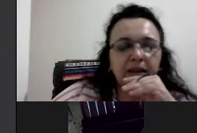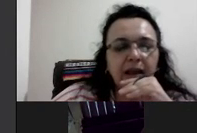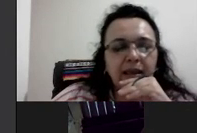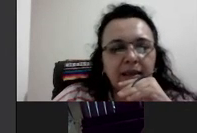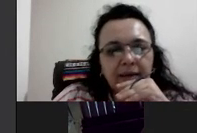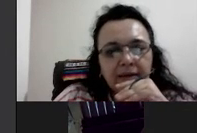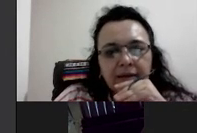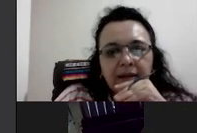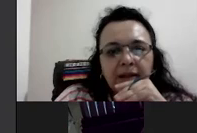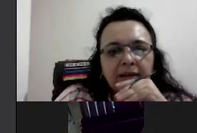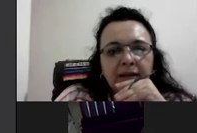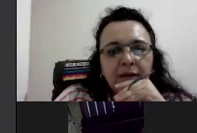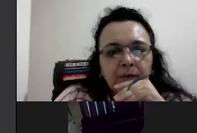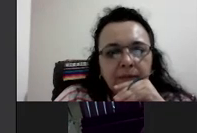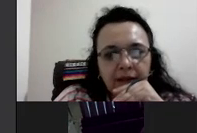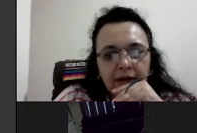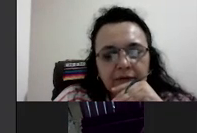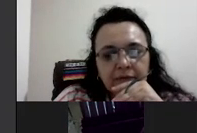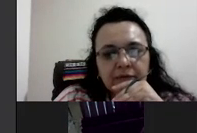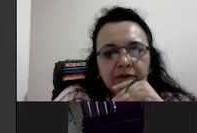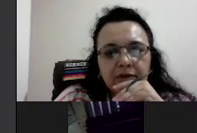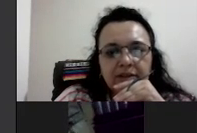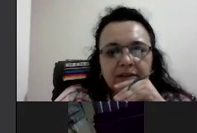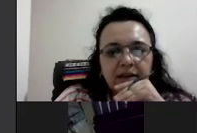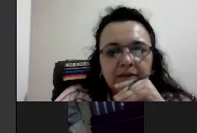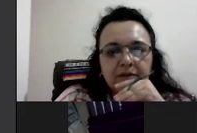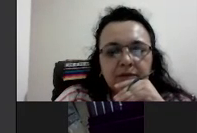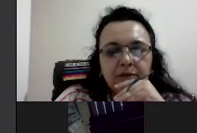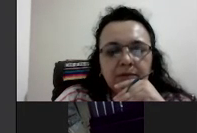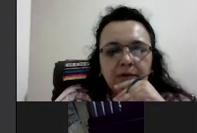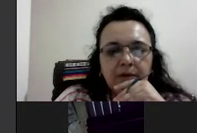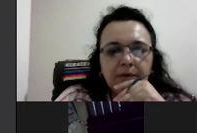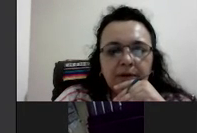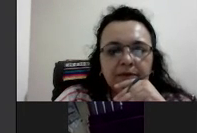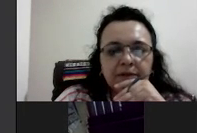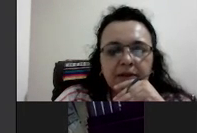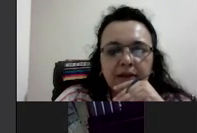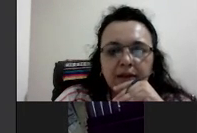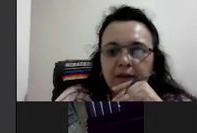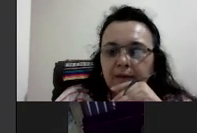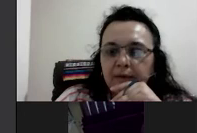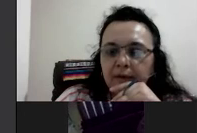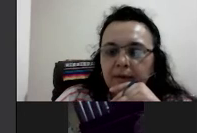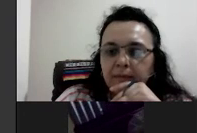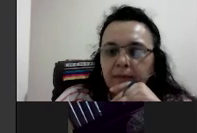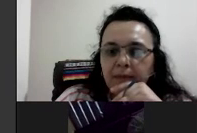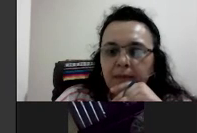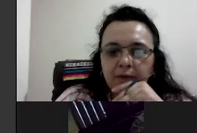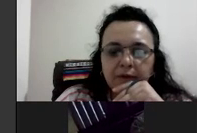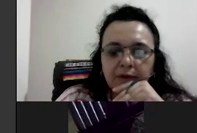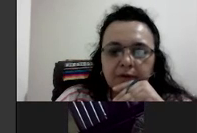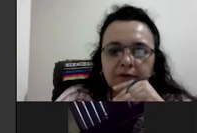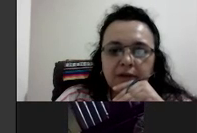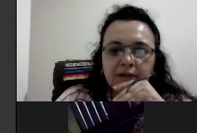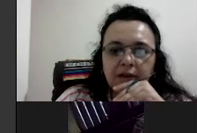ustedes ahí tienen un video donde se habla sobre los modal verbs. Me imagino